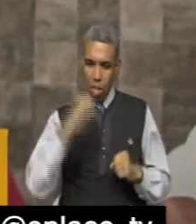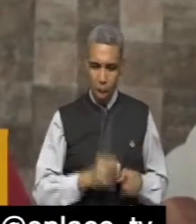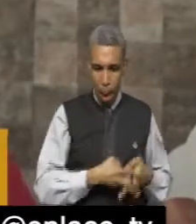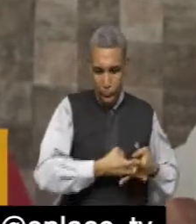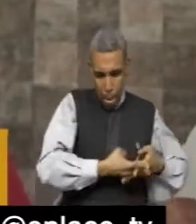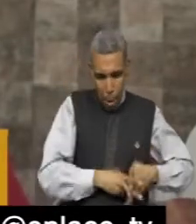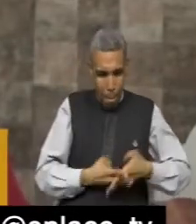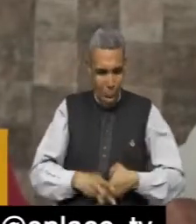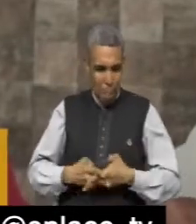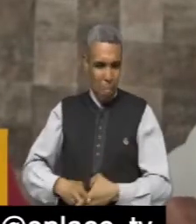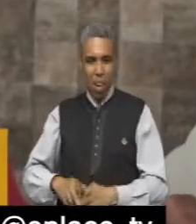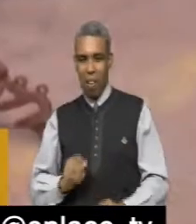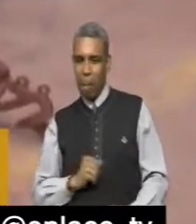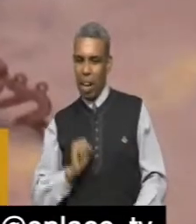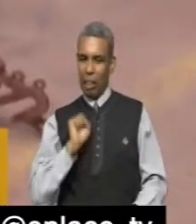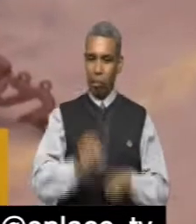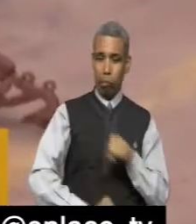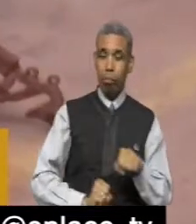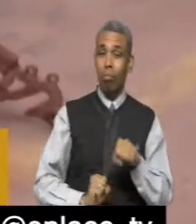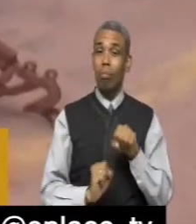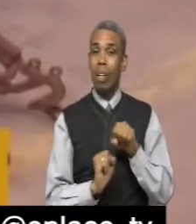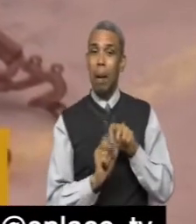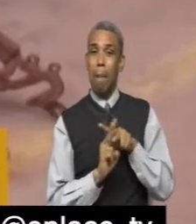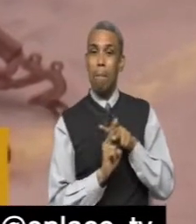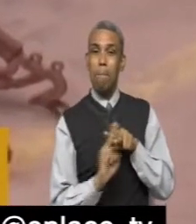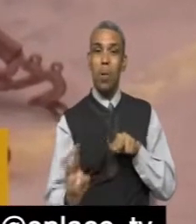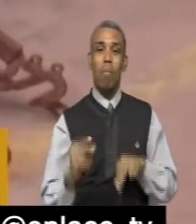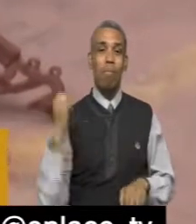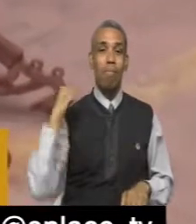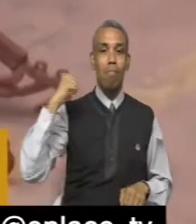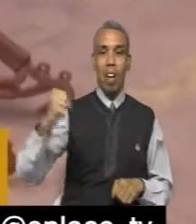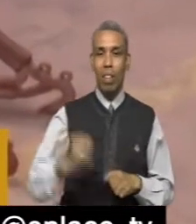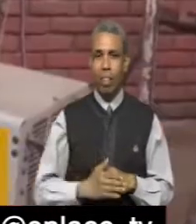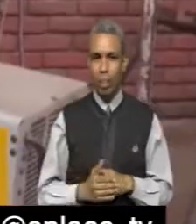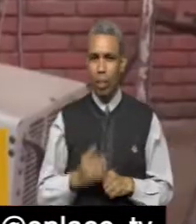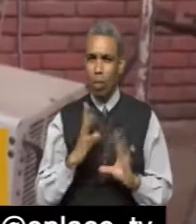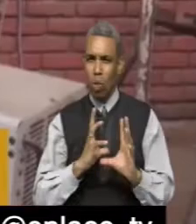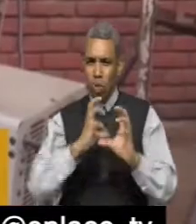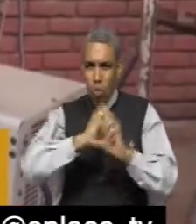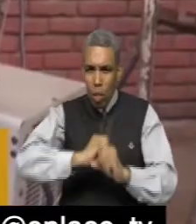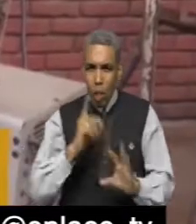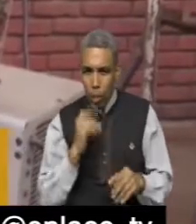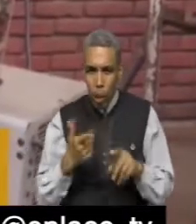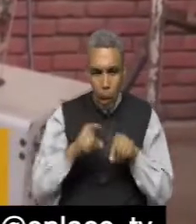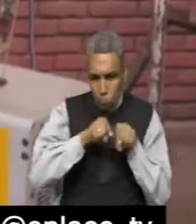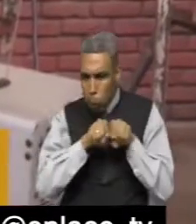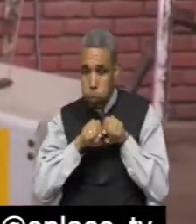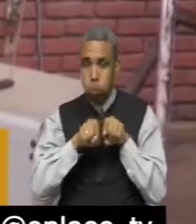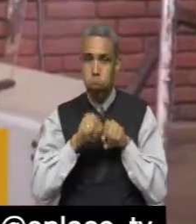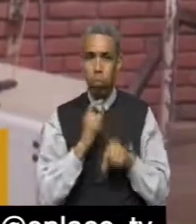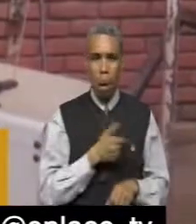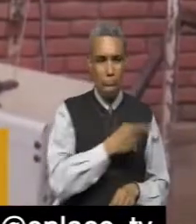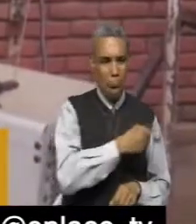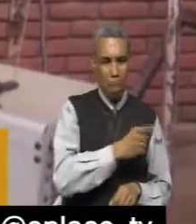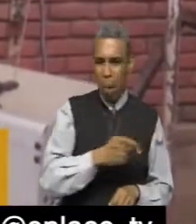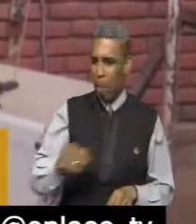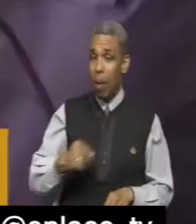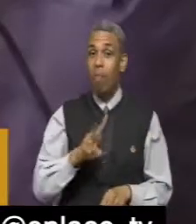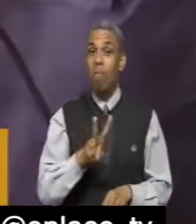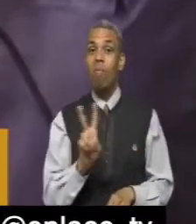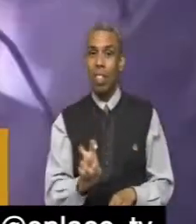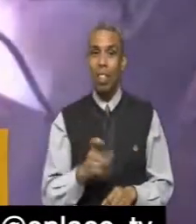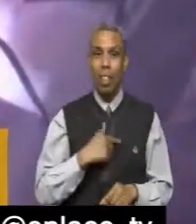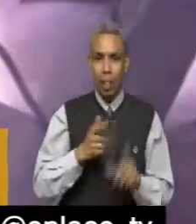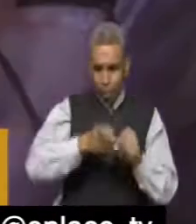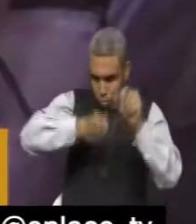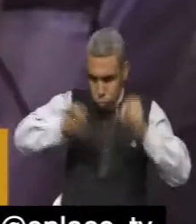pues rinda en competencia. En horas de la noche la competencia es abierta y allí además de los 27 vehículos del técnico industrial participarán otros